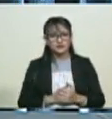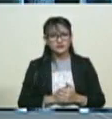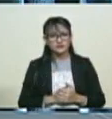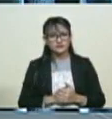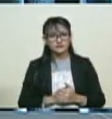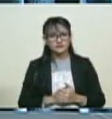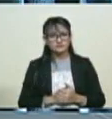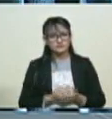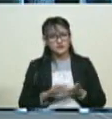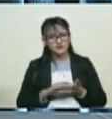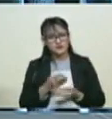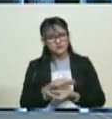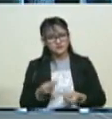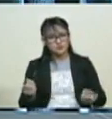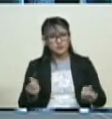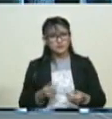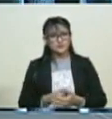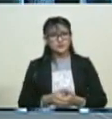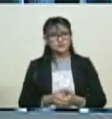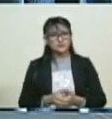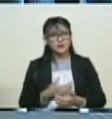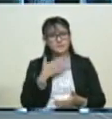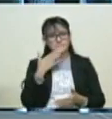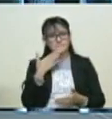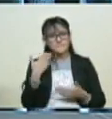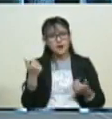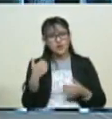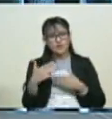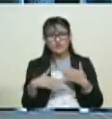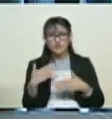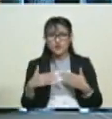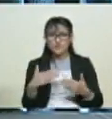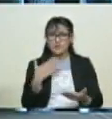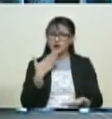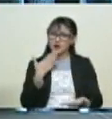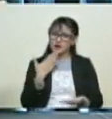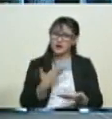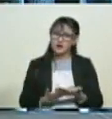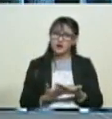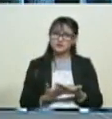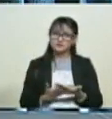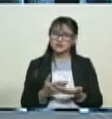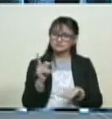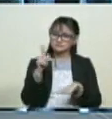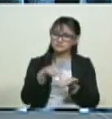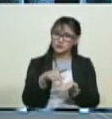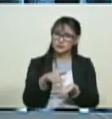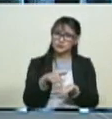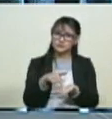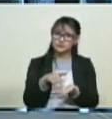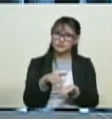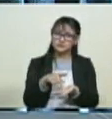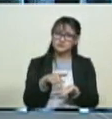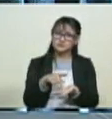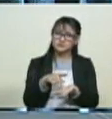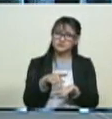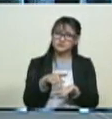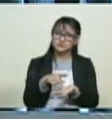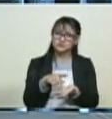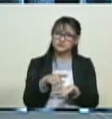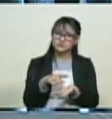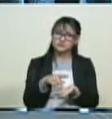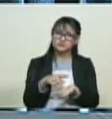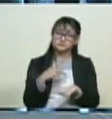resolver de la mejor manera le agradezco mucho su presencia no me dicen que